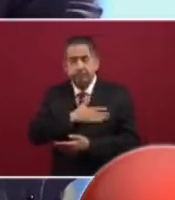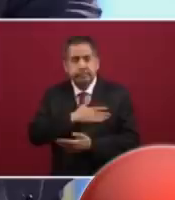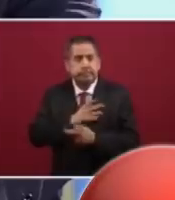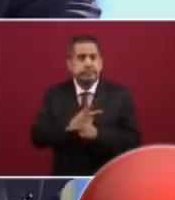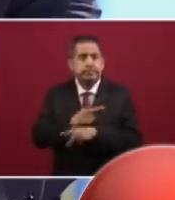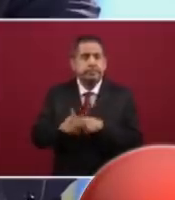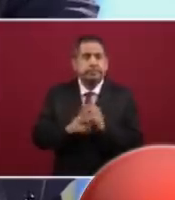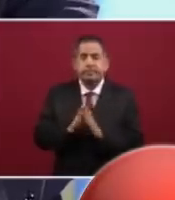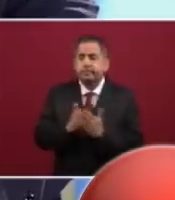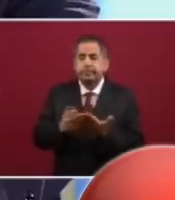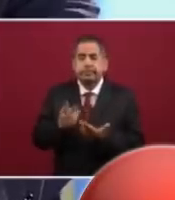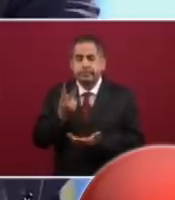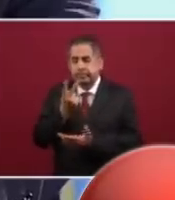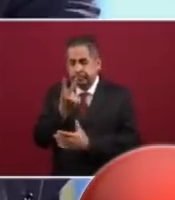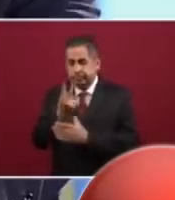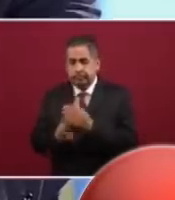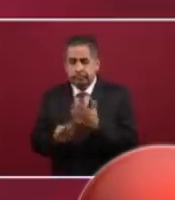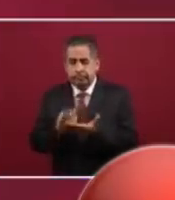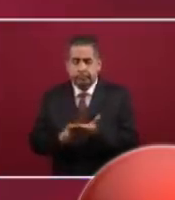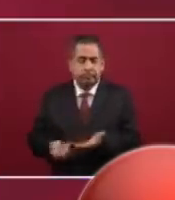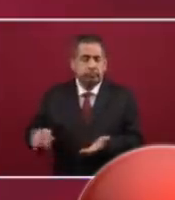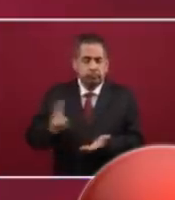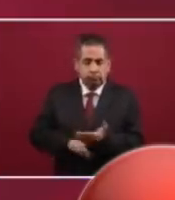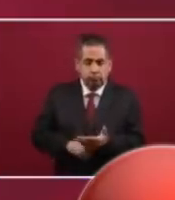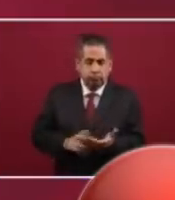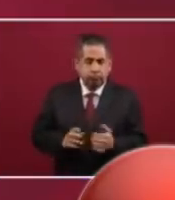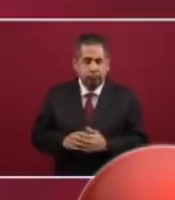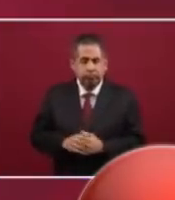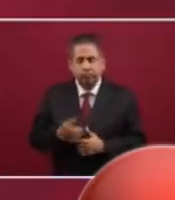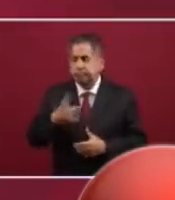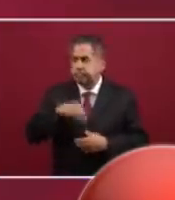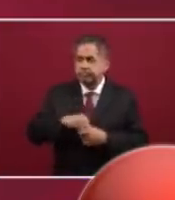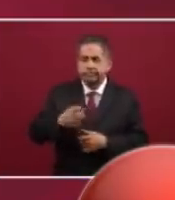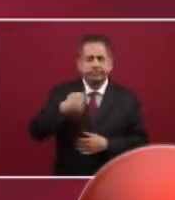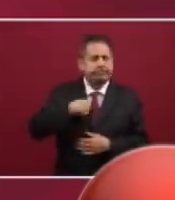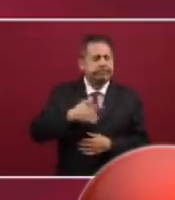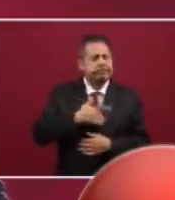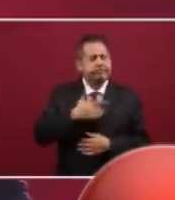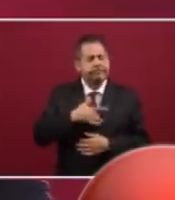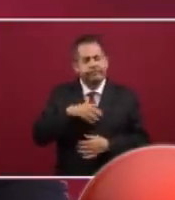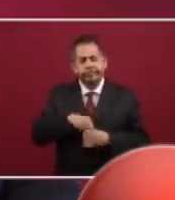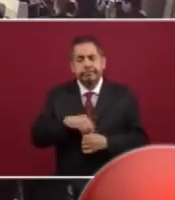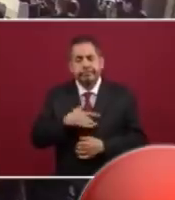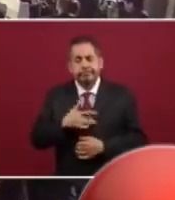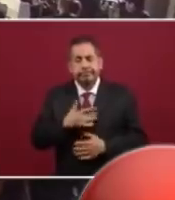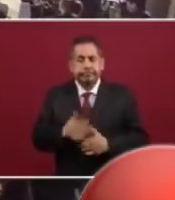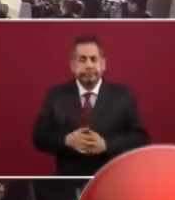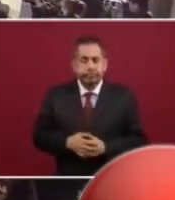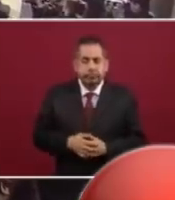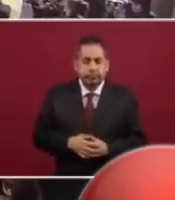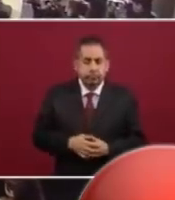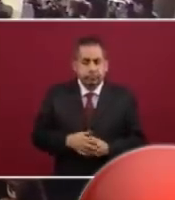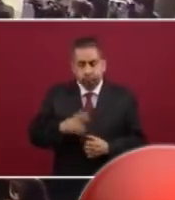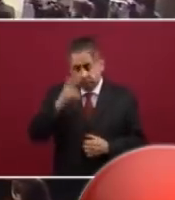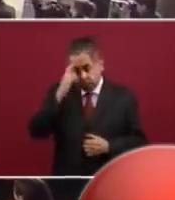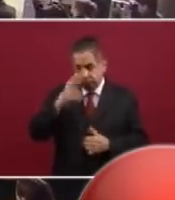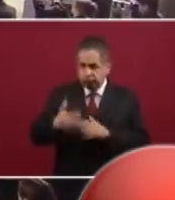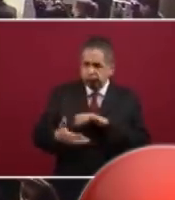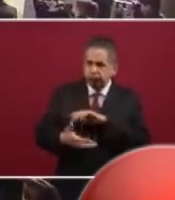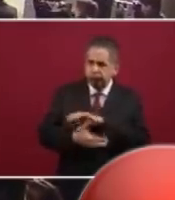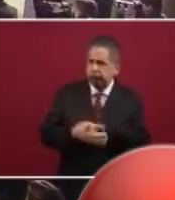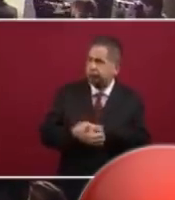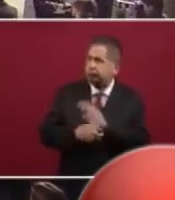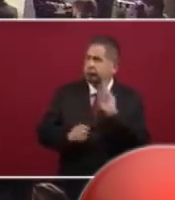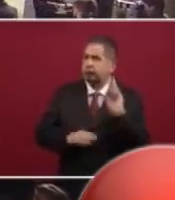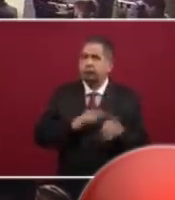que todos tenemos por el predominio de la fraternidad